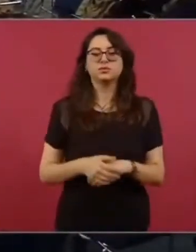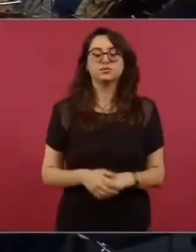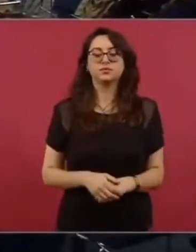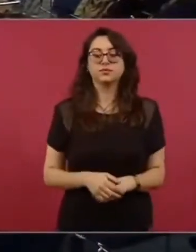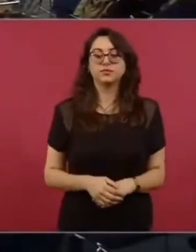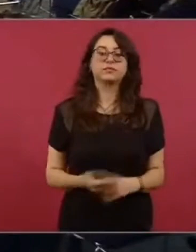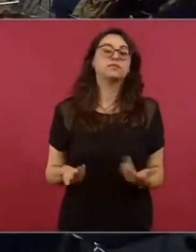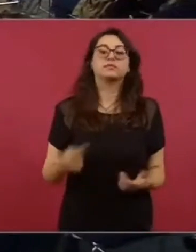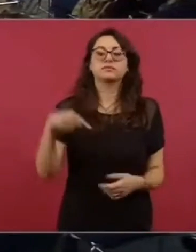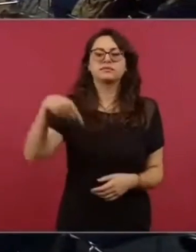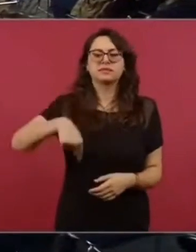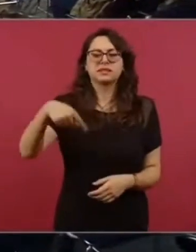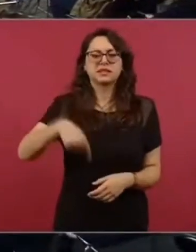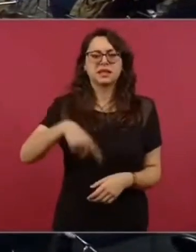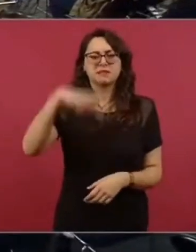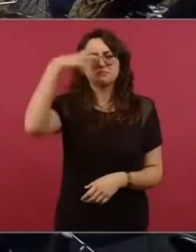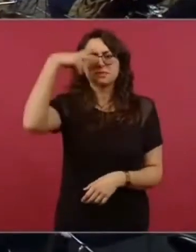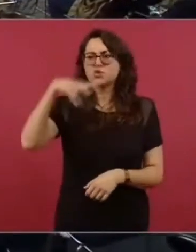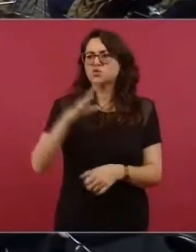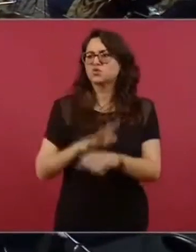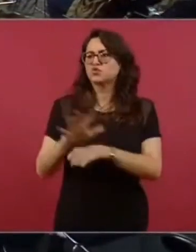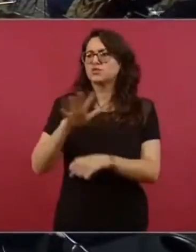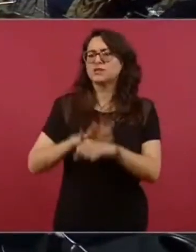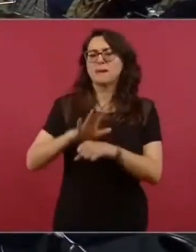60, 70 variedades